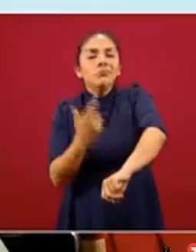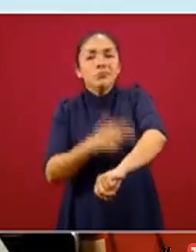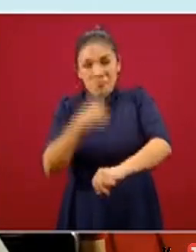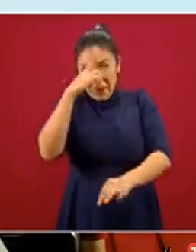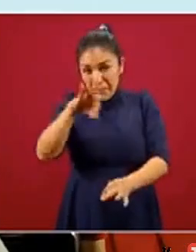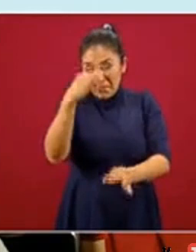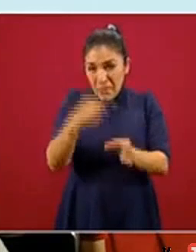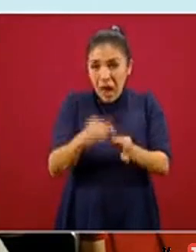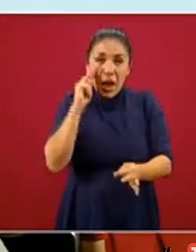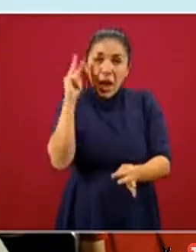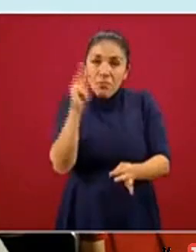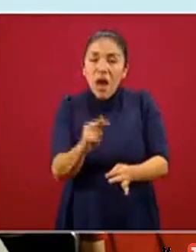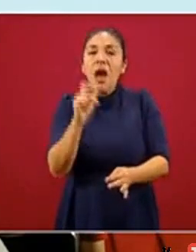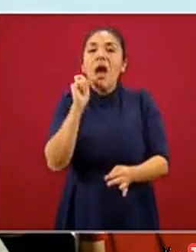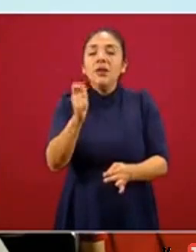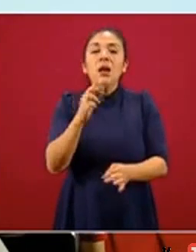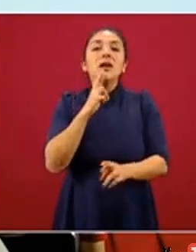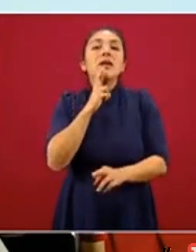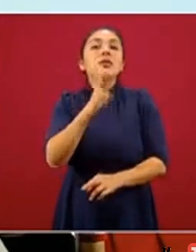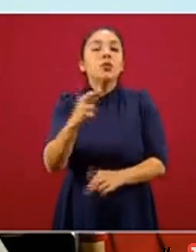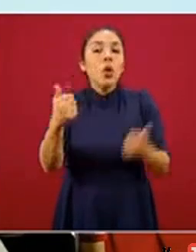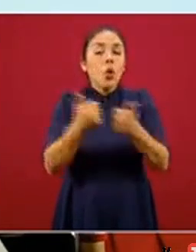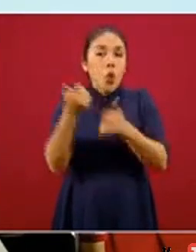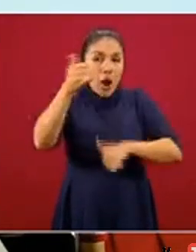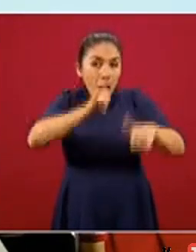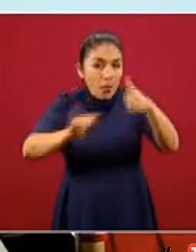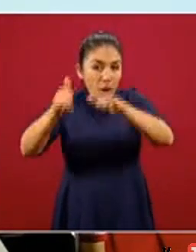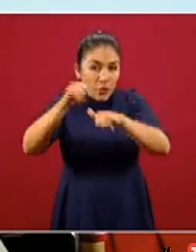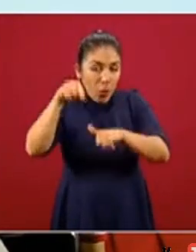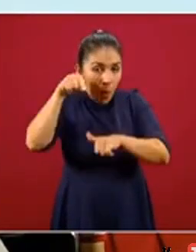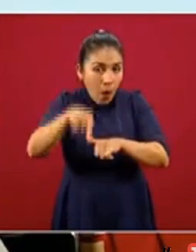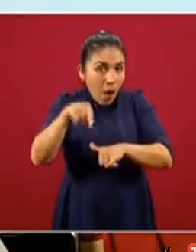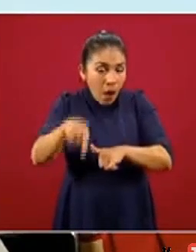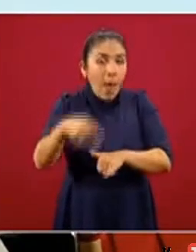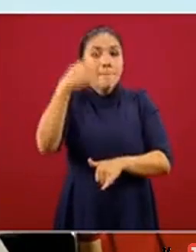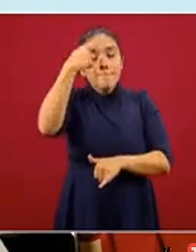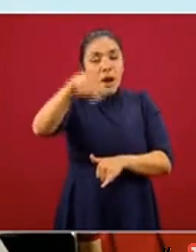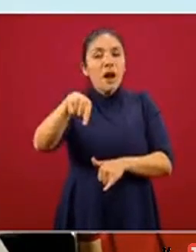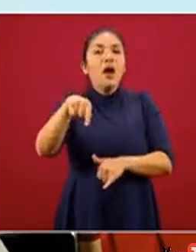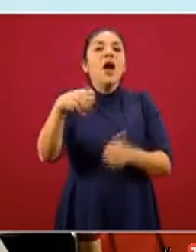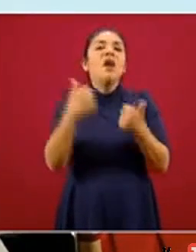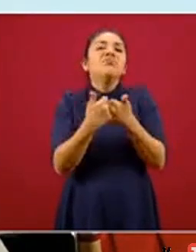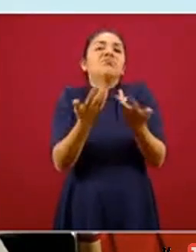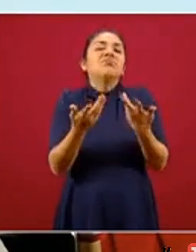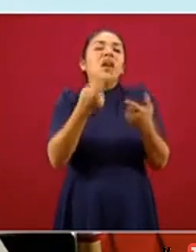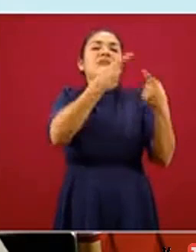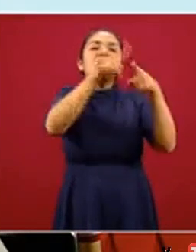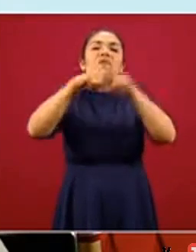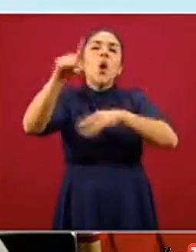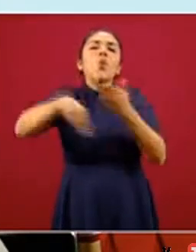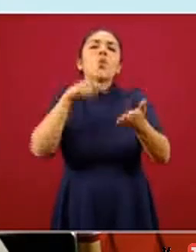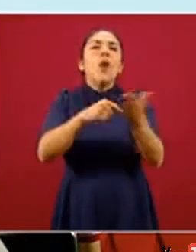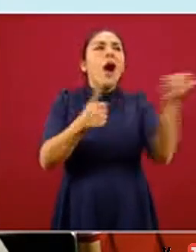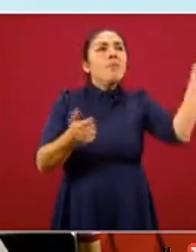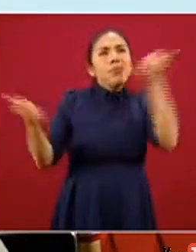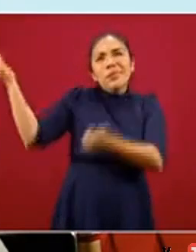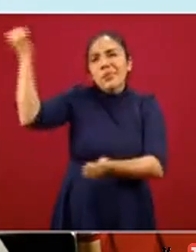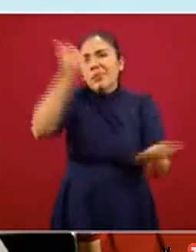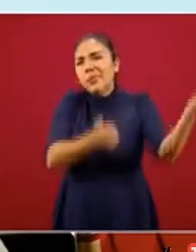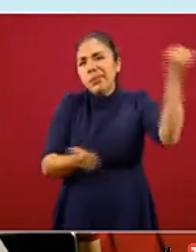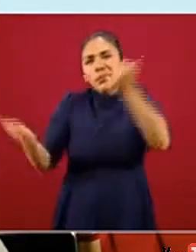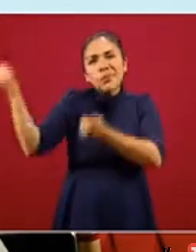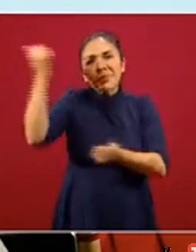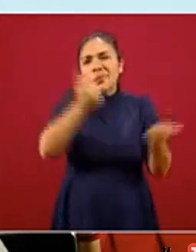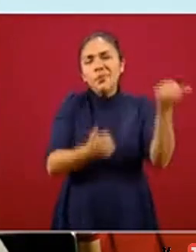confirmación del resultado por laboratorio que provienen de distintos lugares, de toda la